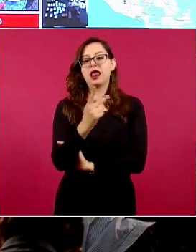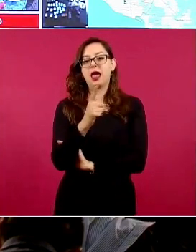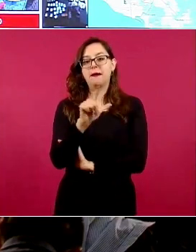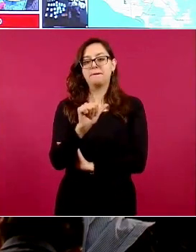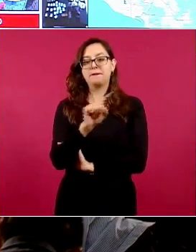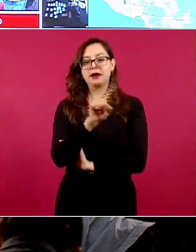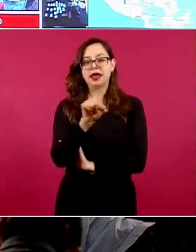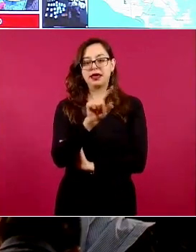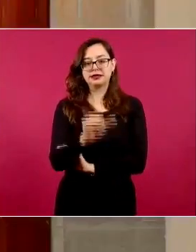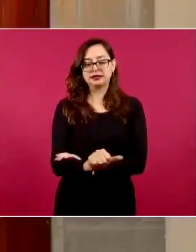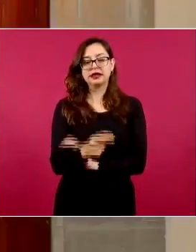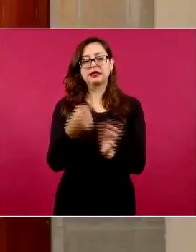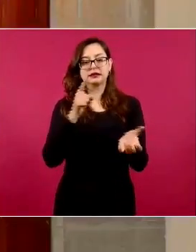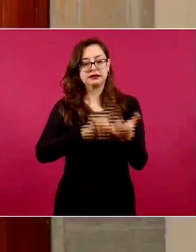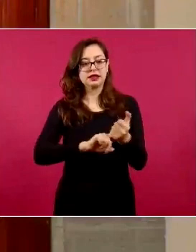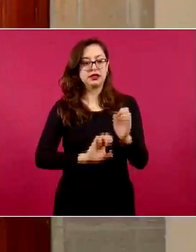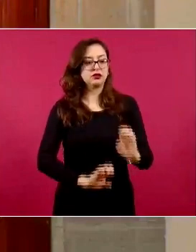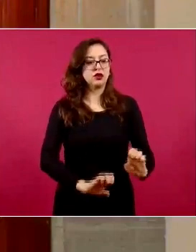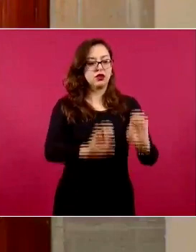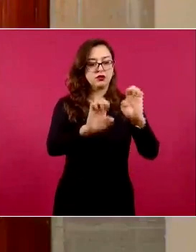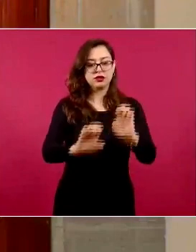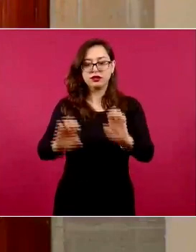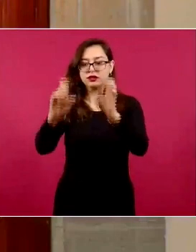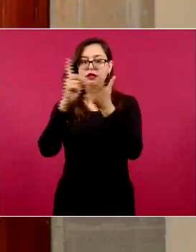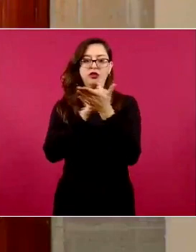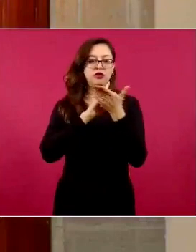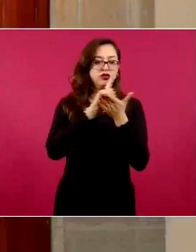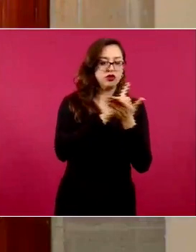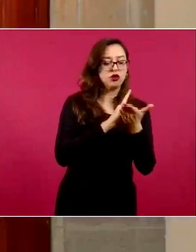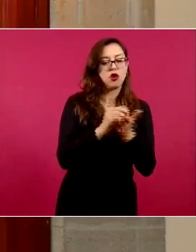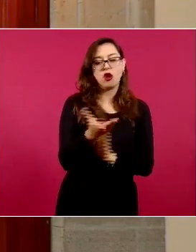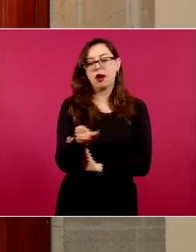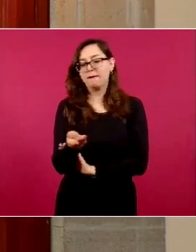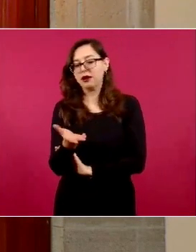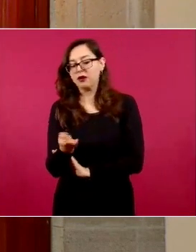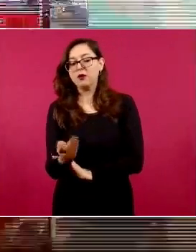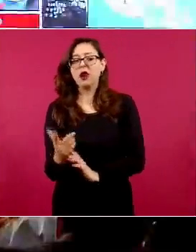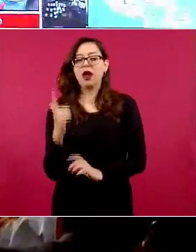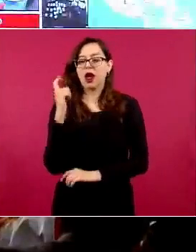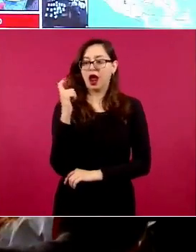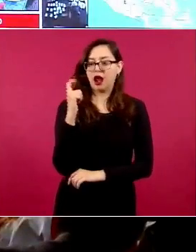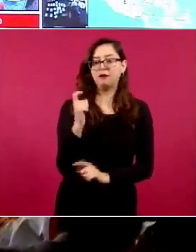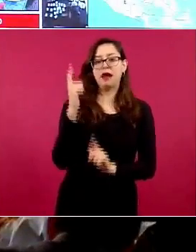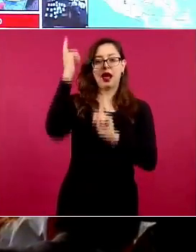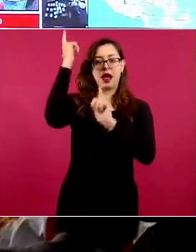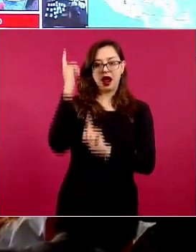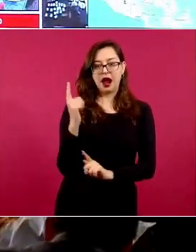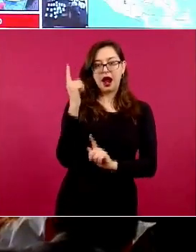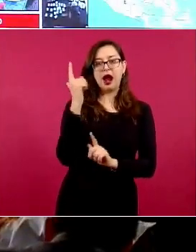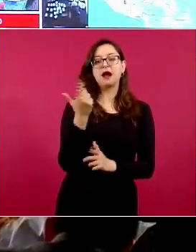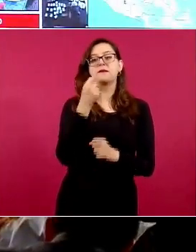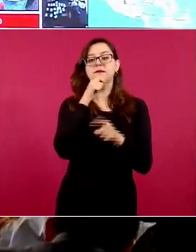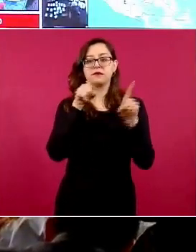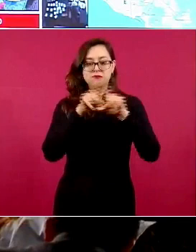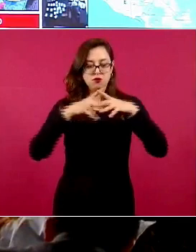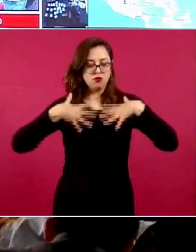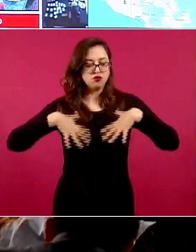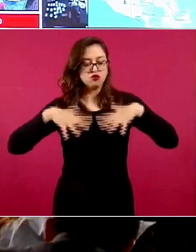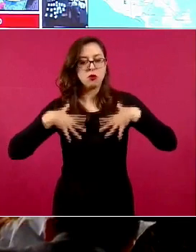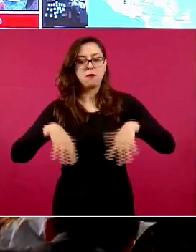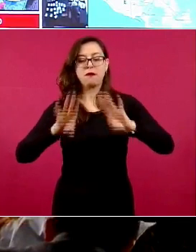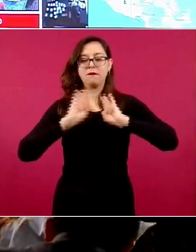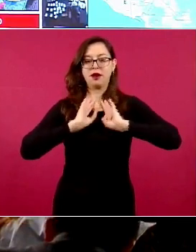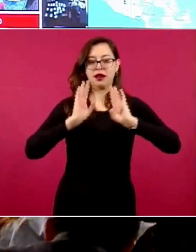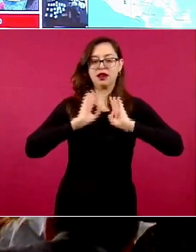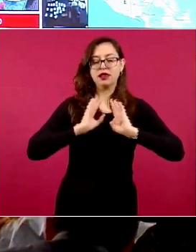aseguraron inmuebles, dosis de droga, dosis de marihuana, armas cortas, armas largas, camuflaje,